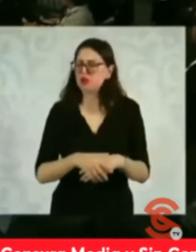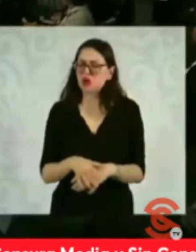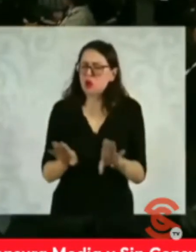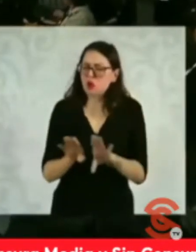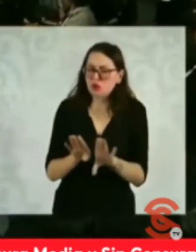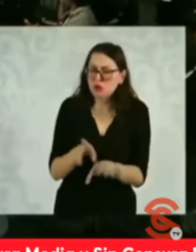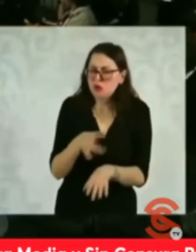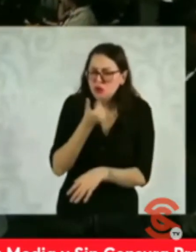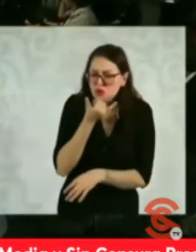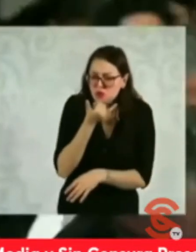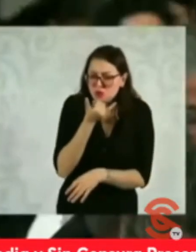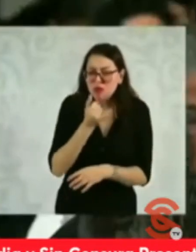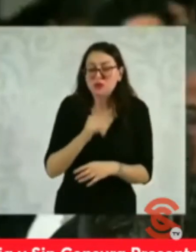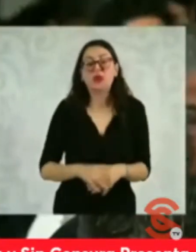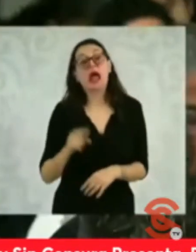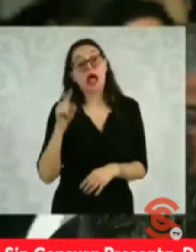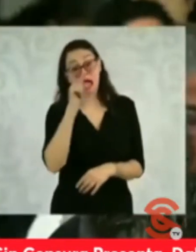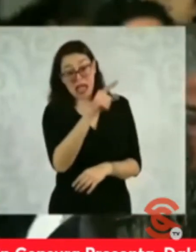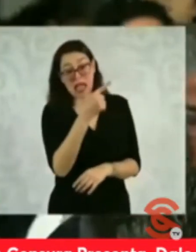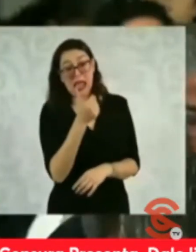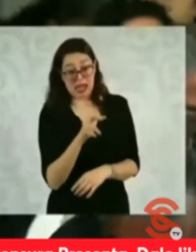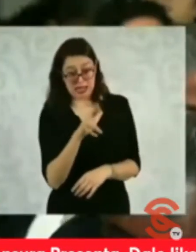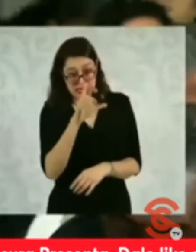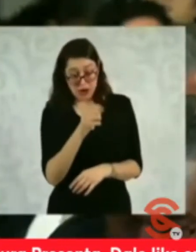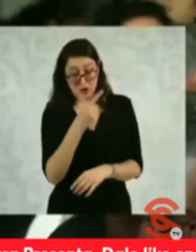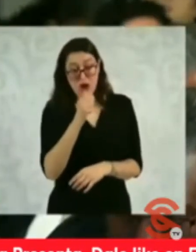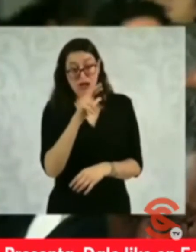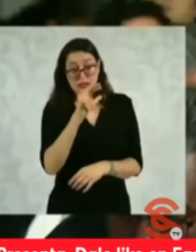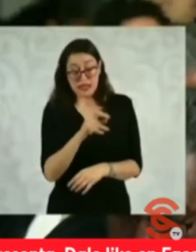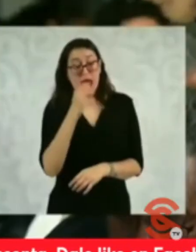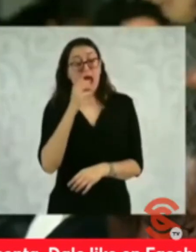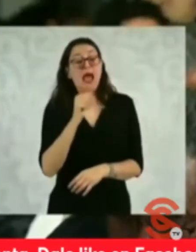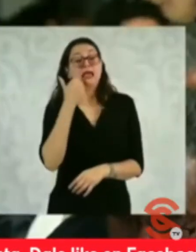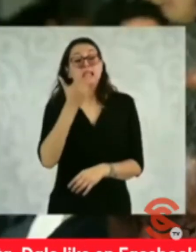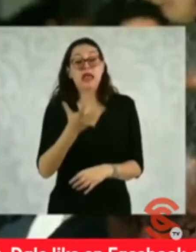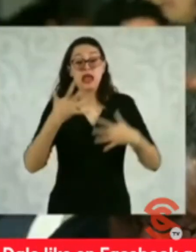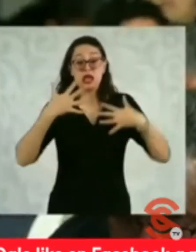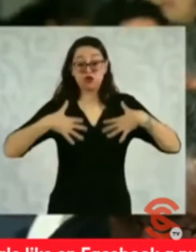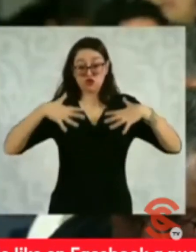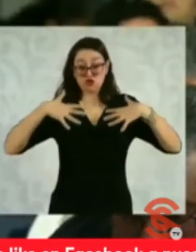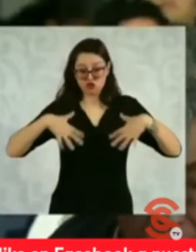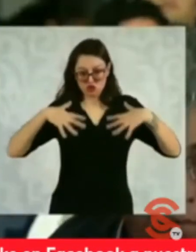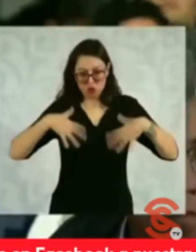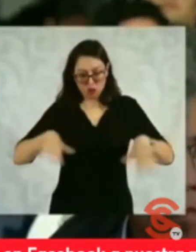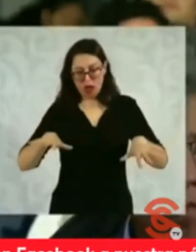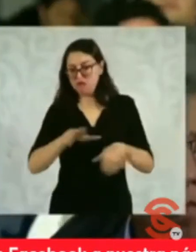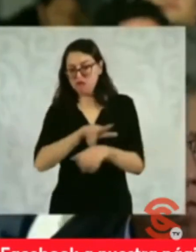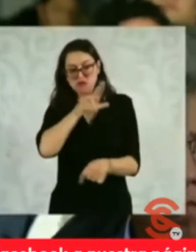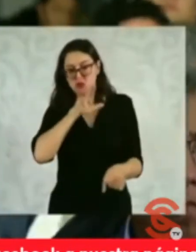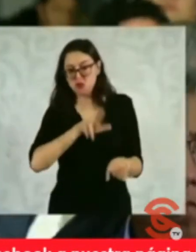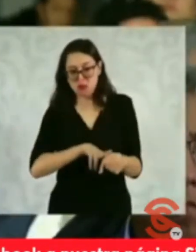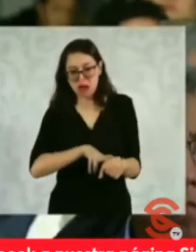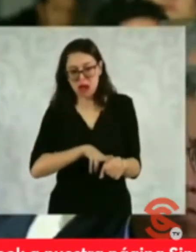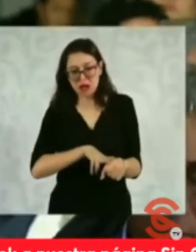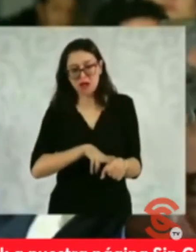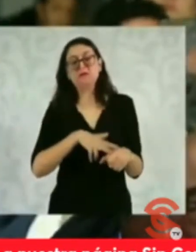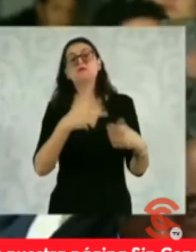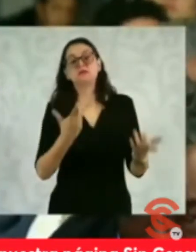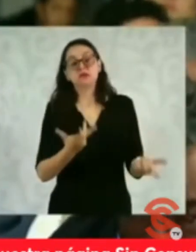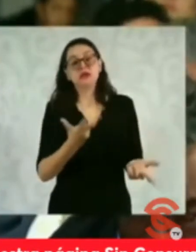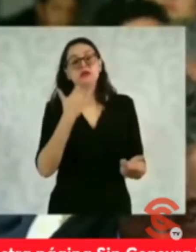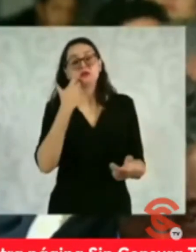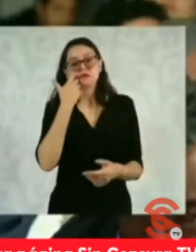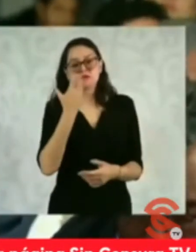perdón? Genaro García Luna pidió mañana vestir de civil en la audiencia para ¿a su vestir de condena. civil? Y quiere